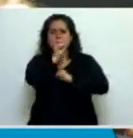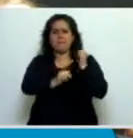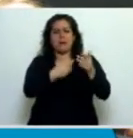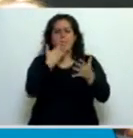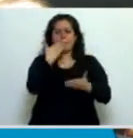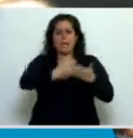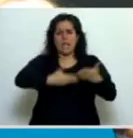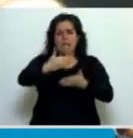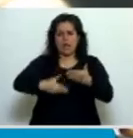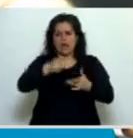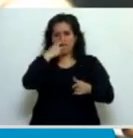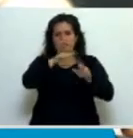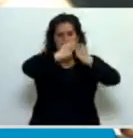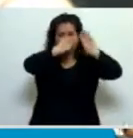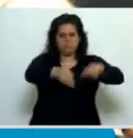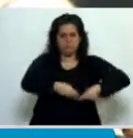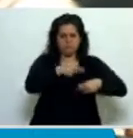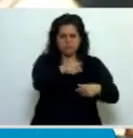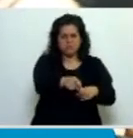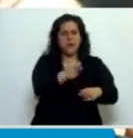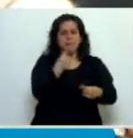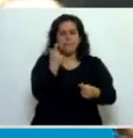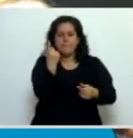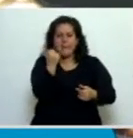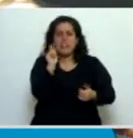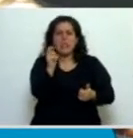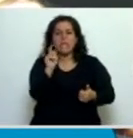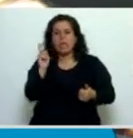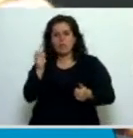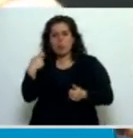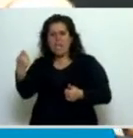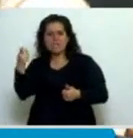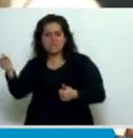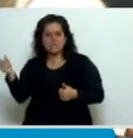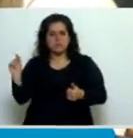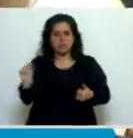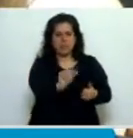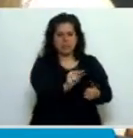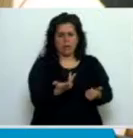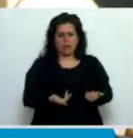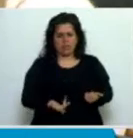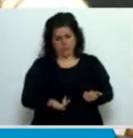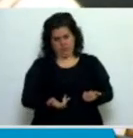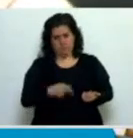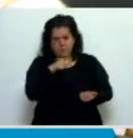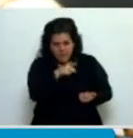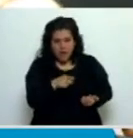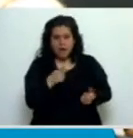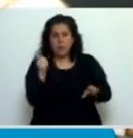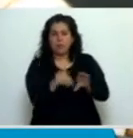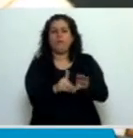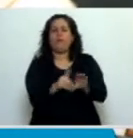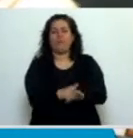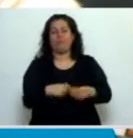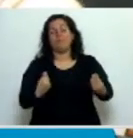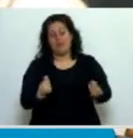Quilmes y terminó siendo un fracaso brutal con la plata del ANSES y de los jubilados? Bueno, para eso ha servido este fondo durante